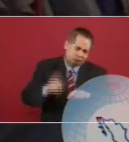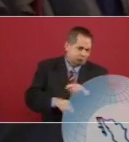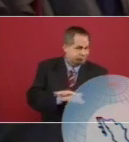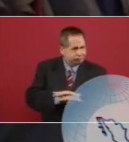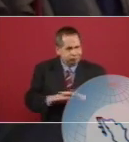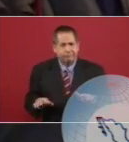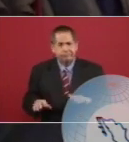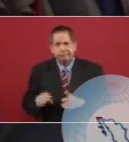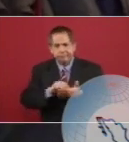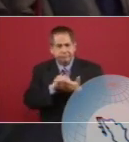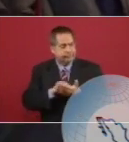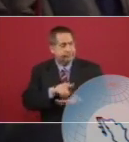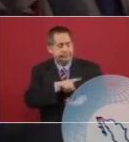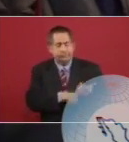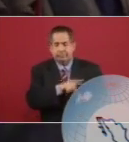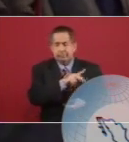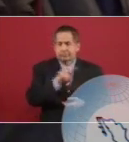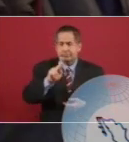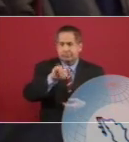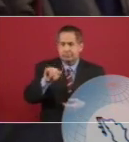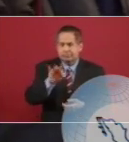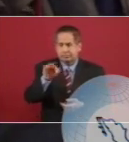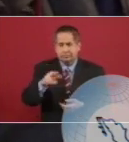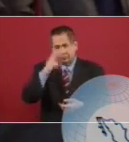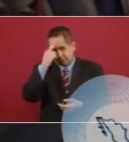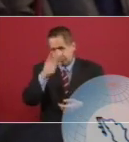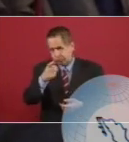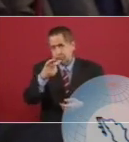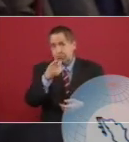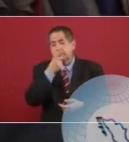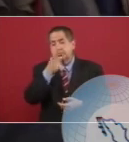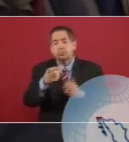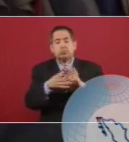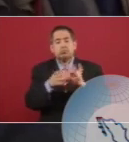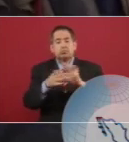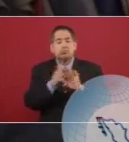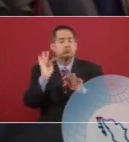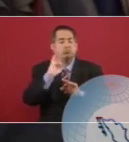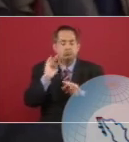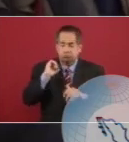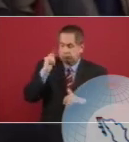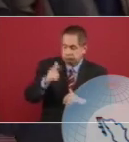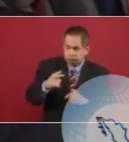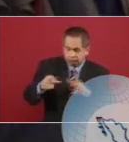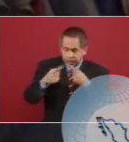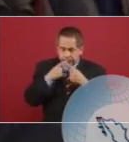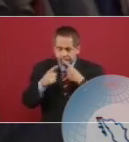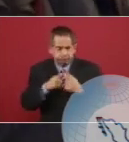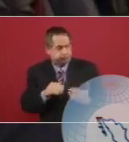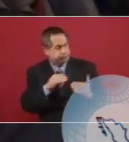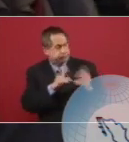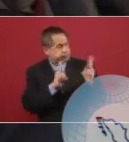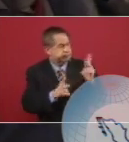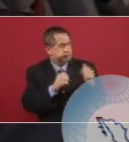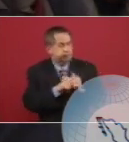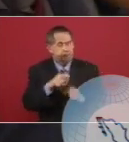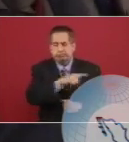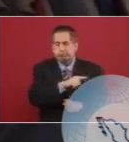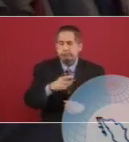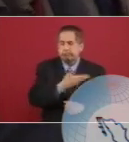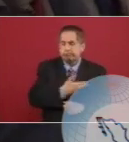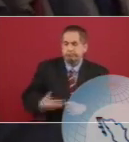que existe en el Poder Judicial. Recuerdo que usted había planteado la posibilidad de implementar una estrategia de hablar con el presidente de la Corte sobre ese